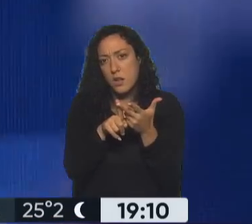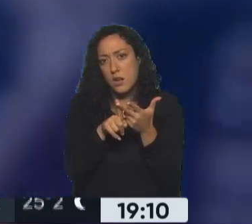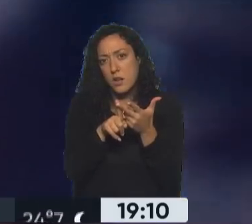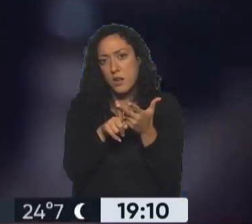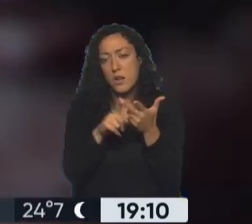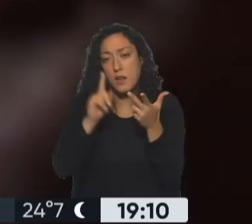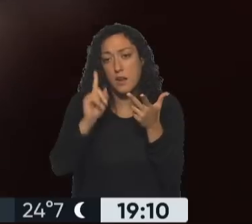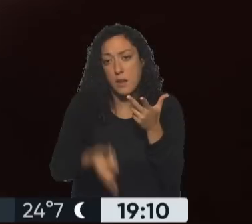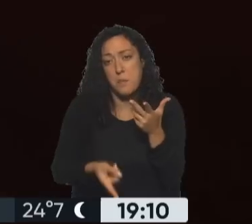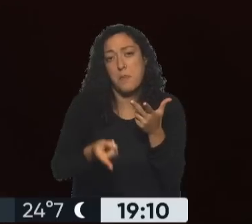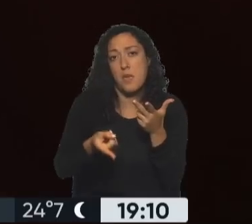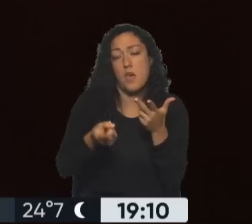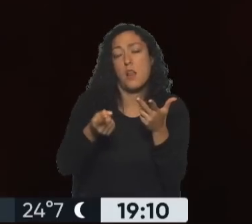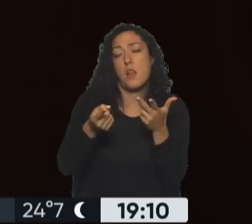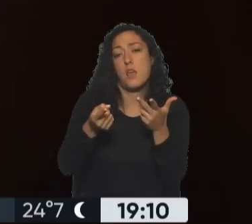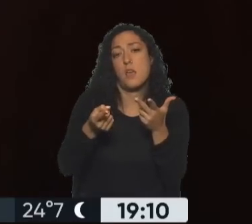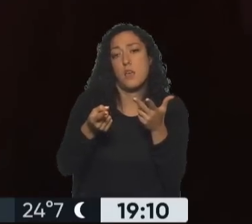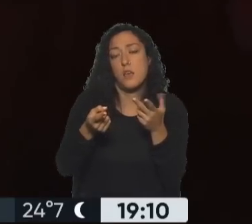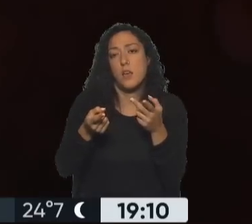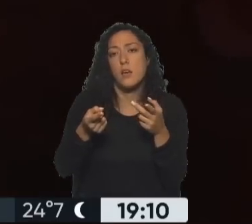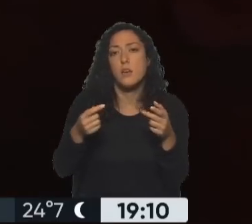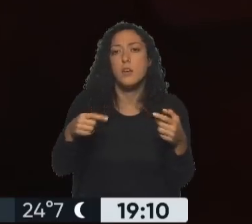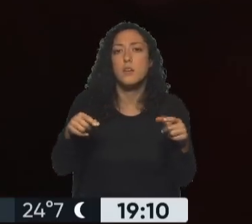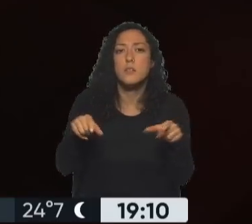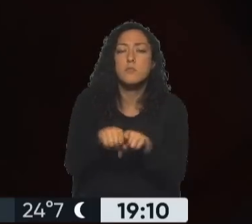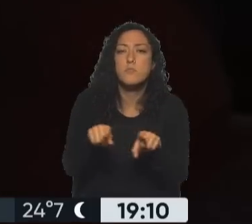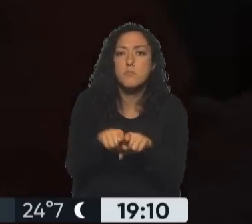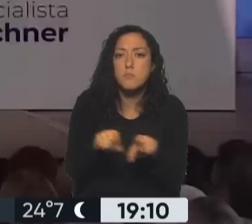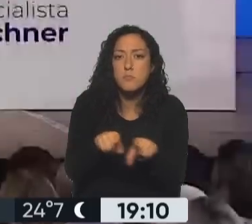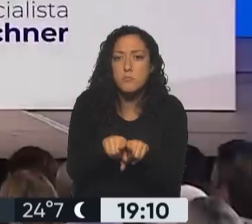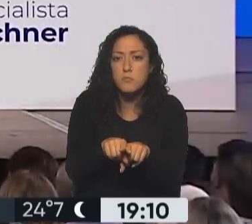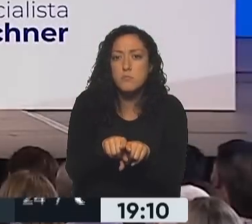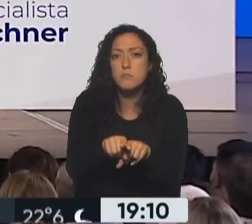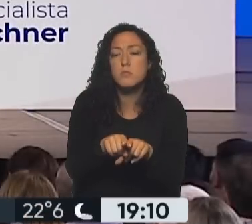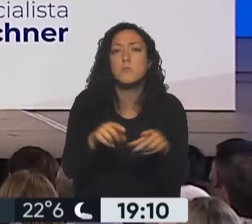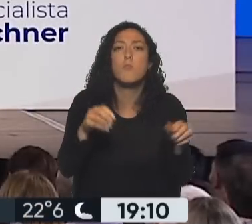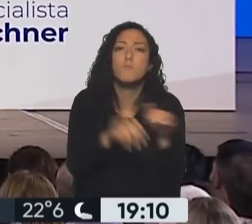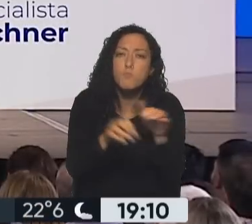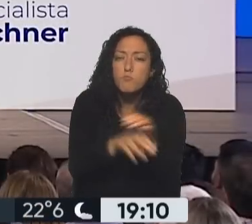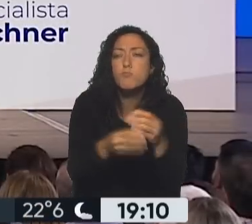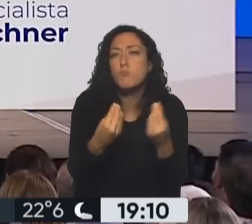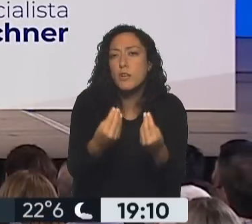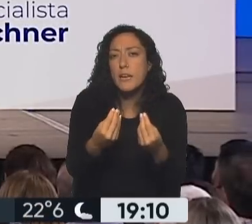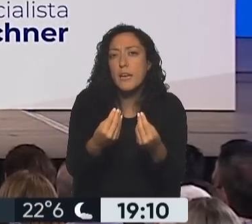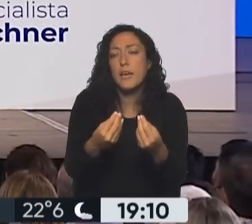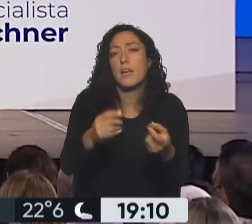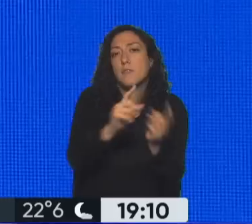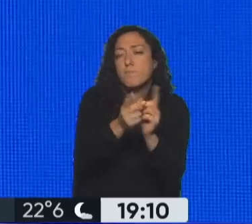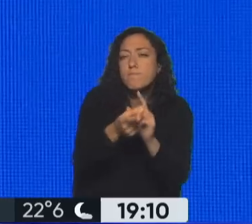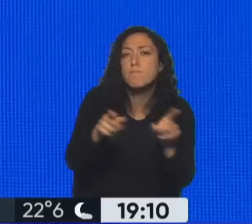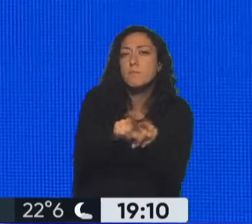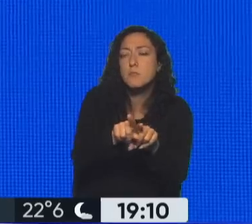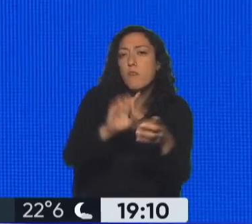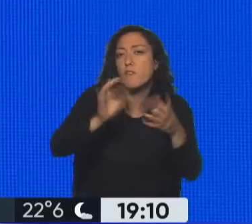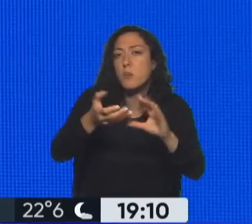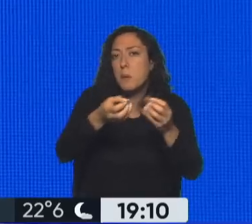en la captación de los depósitos a plazo fijo, porque la convertibilidad terminó como empezó. Esto es,